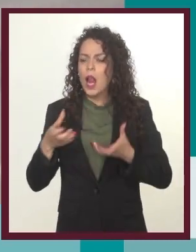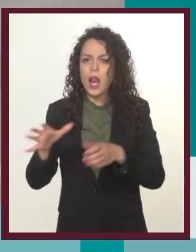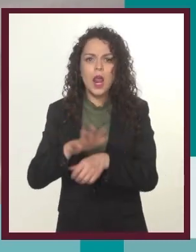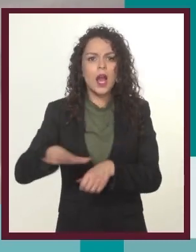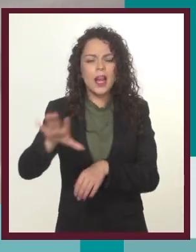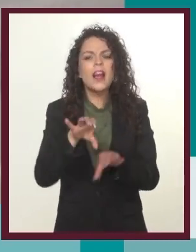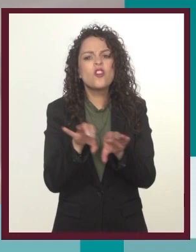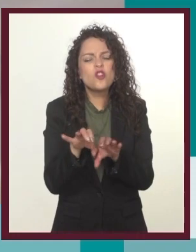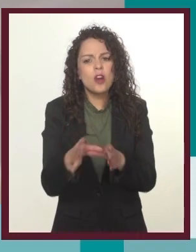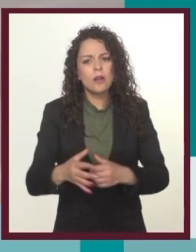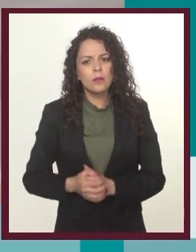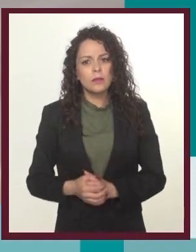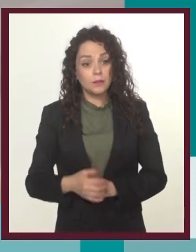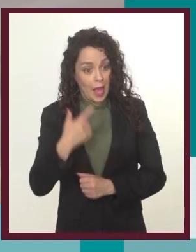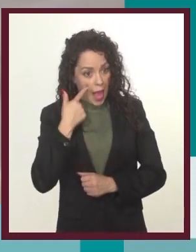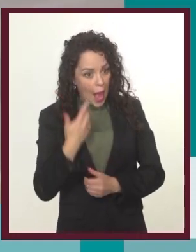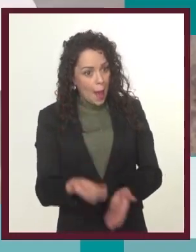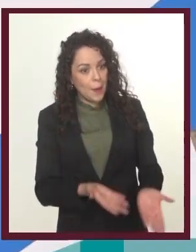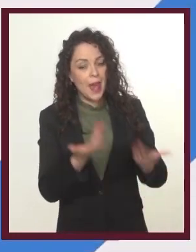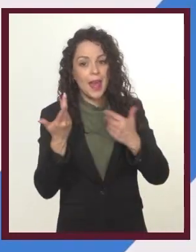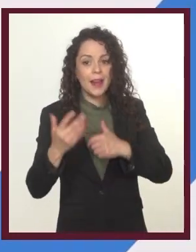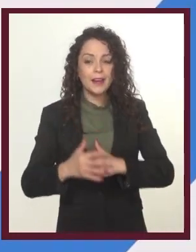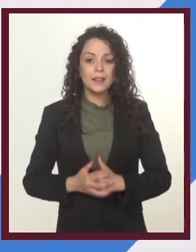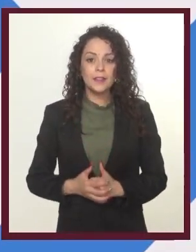las calles? A ver.